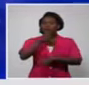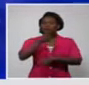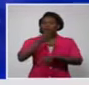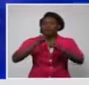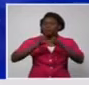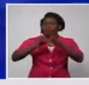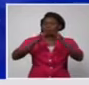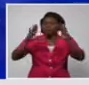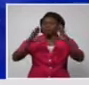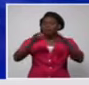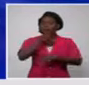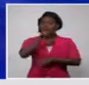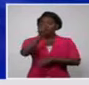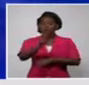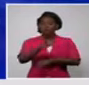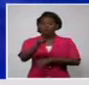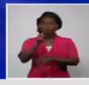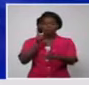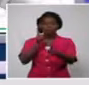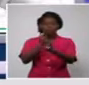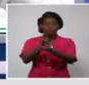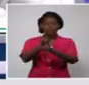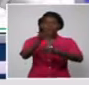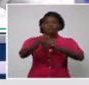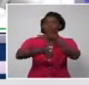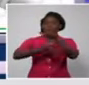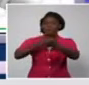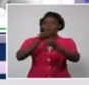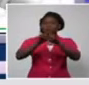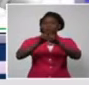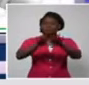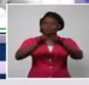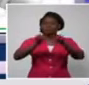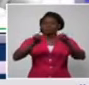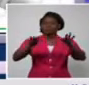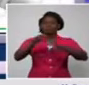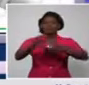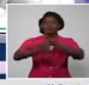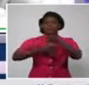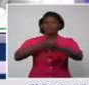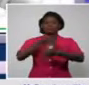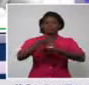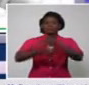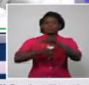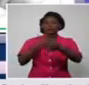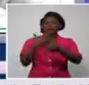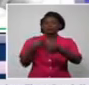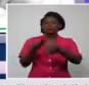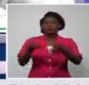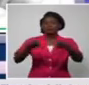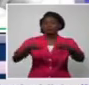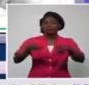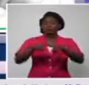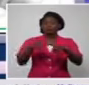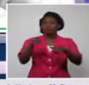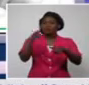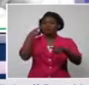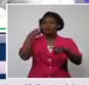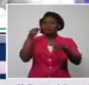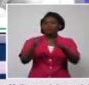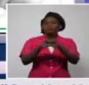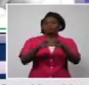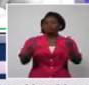tempranas de la mañana con nuestros colegas en Artemisa y justamente a partir del incremento de casos de COVID-19 en